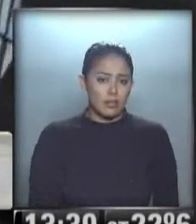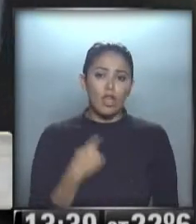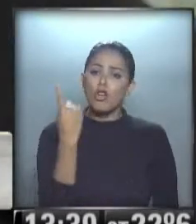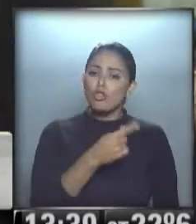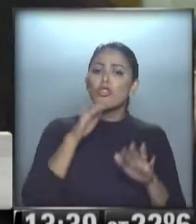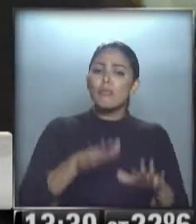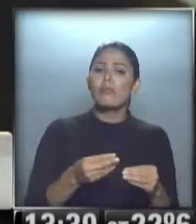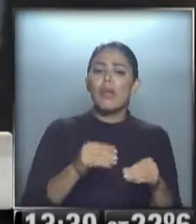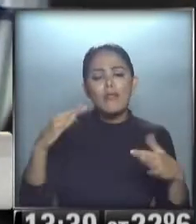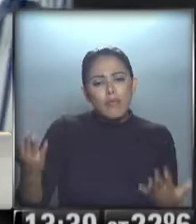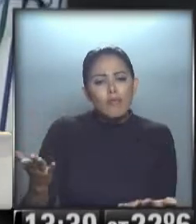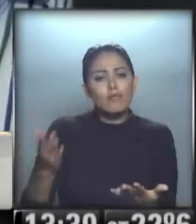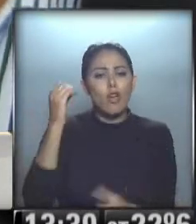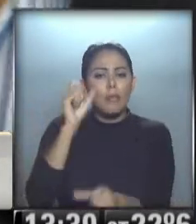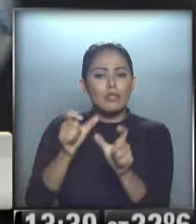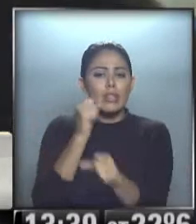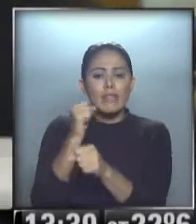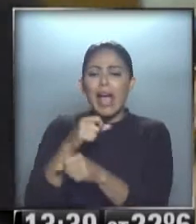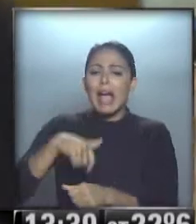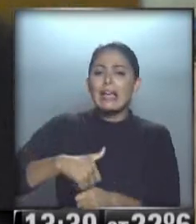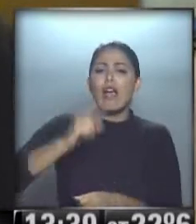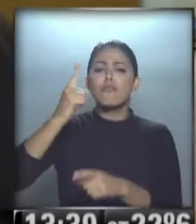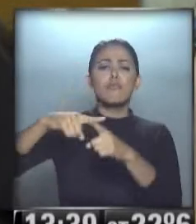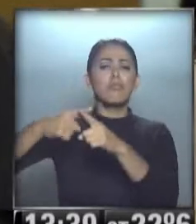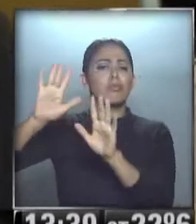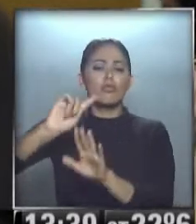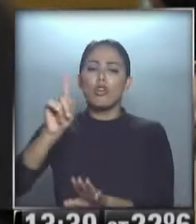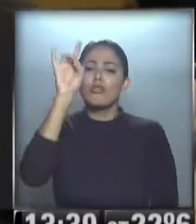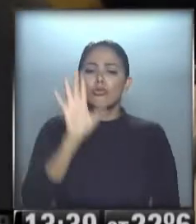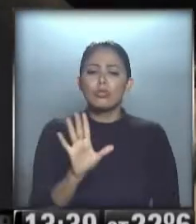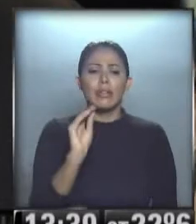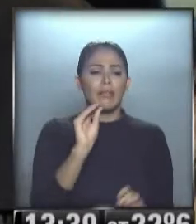hacemos el paro por los trabajadores. Acá no hay candidato que valga. El único candidato